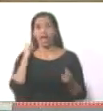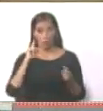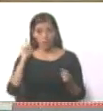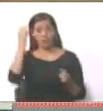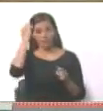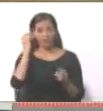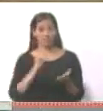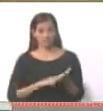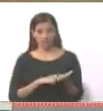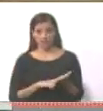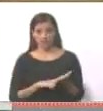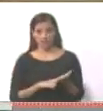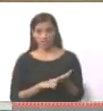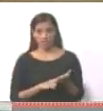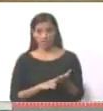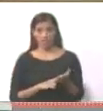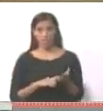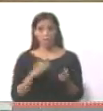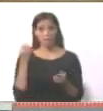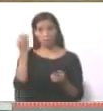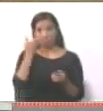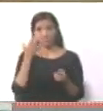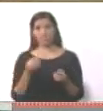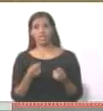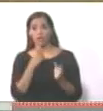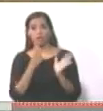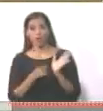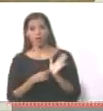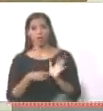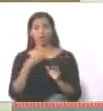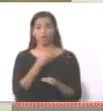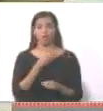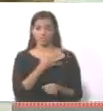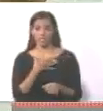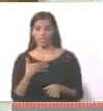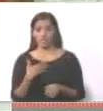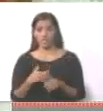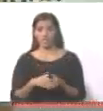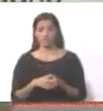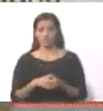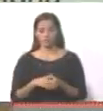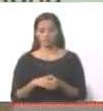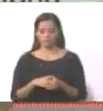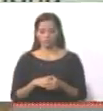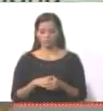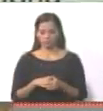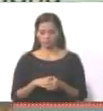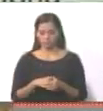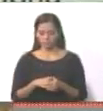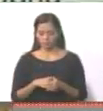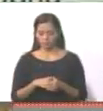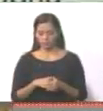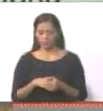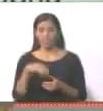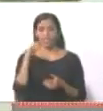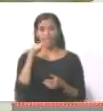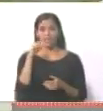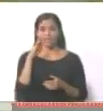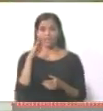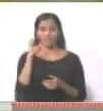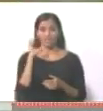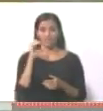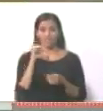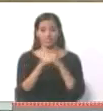que eso es verdad. O sea, que pareciera que cumplieron con la misión que ellos querían. ABC Internacional, ABC. El ABC,